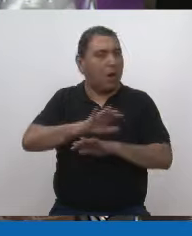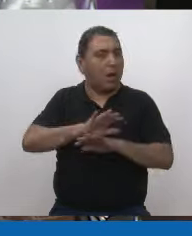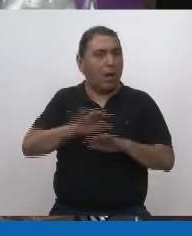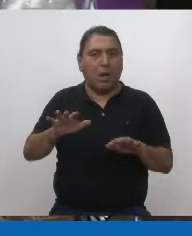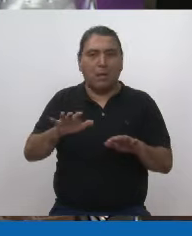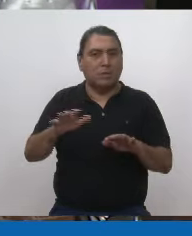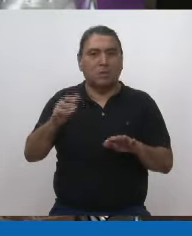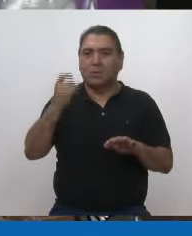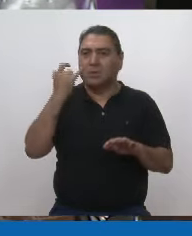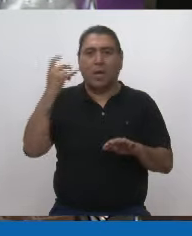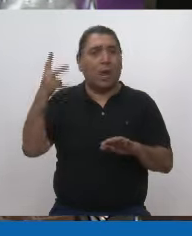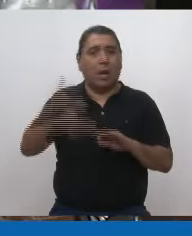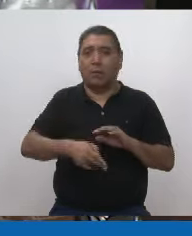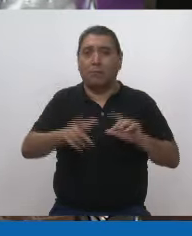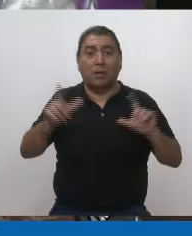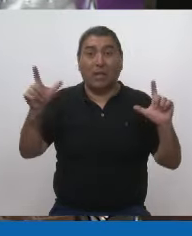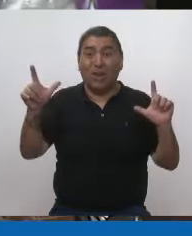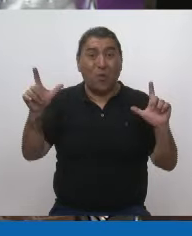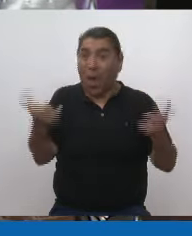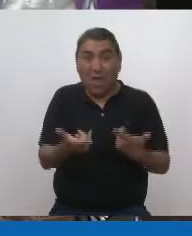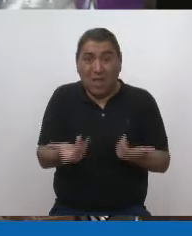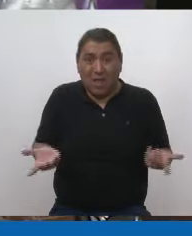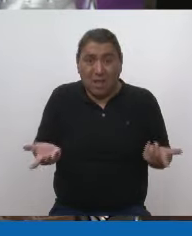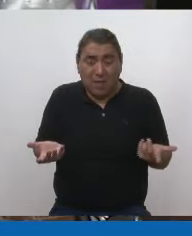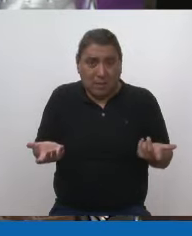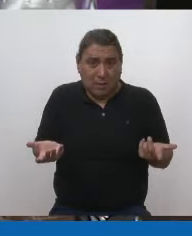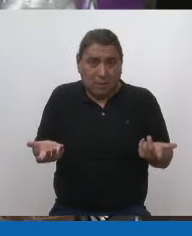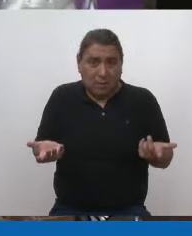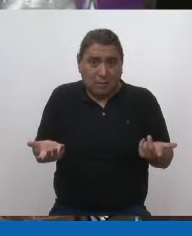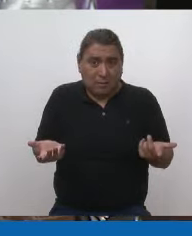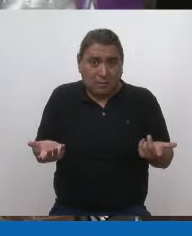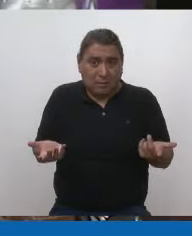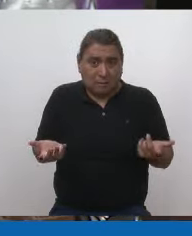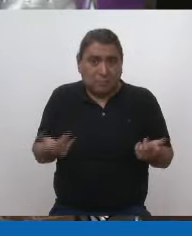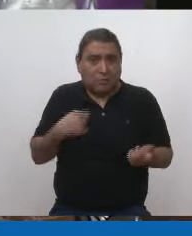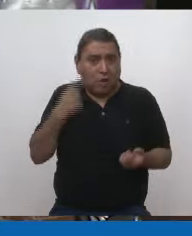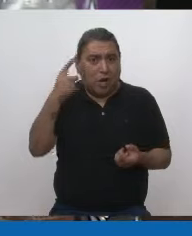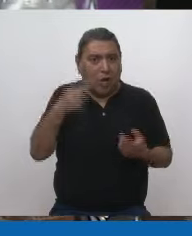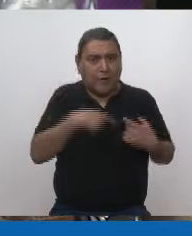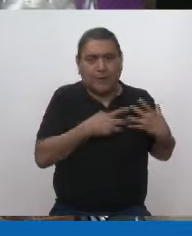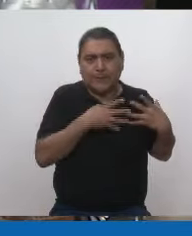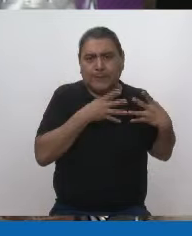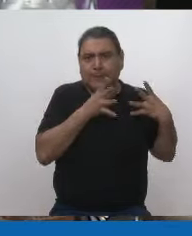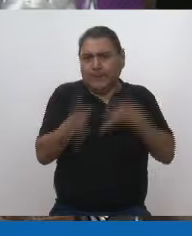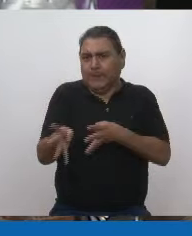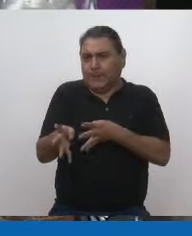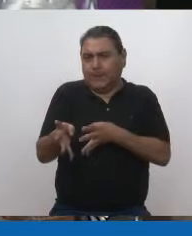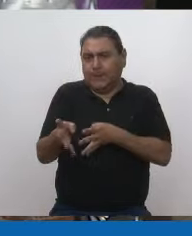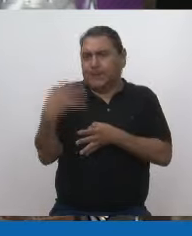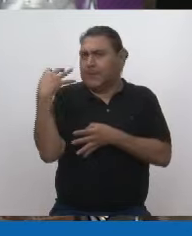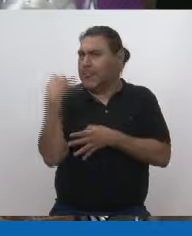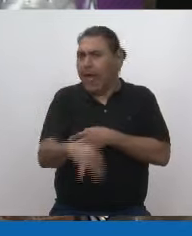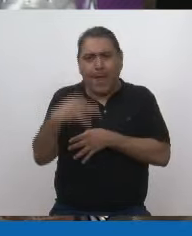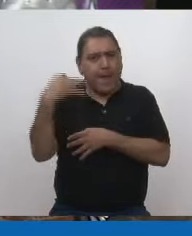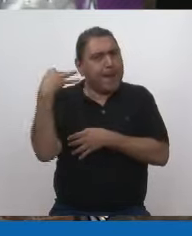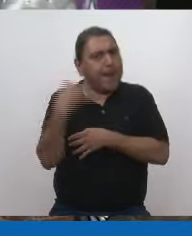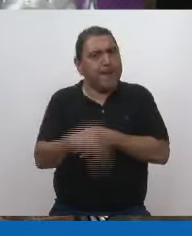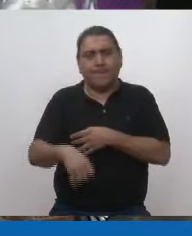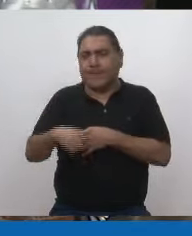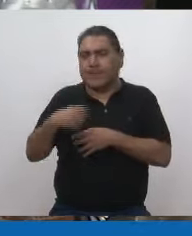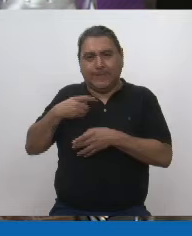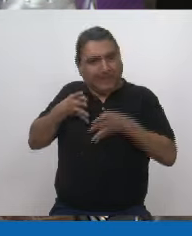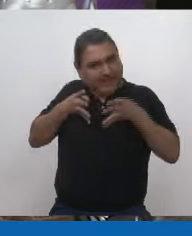los límites. Todos. Y creo que el combate tiene que ser con todo lo que se pueda